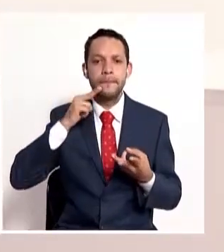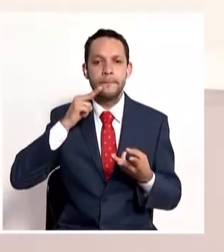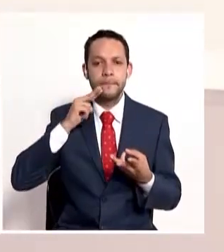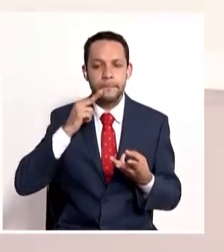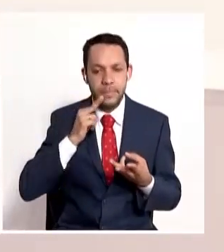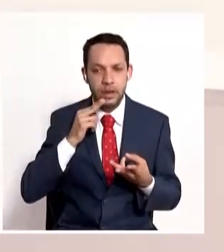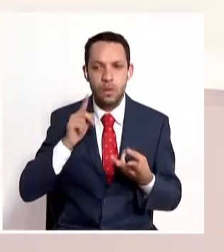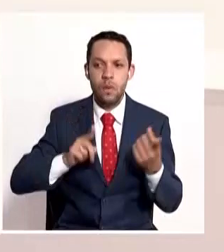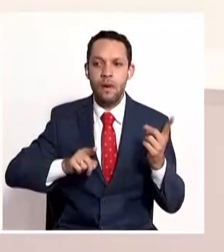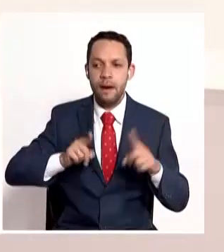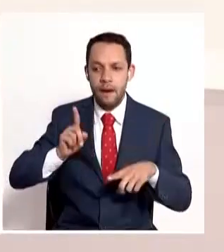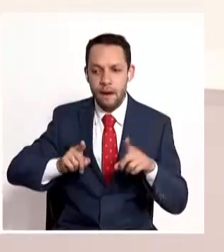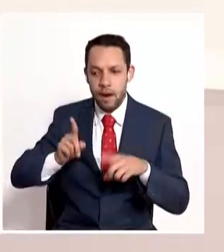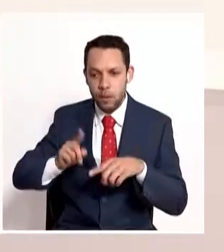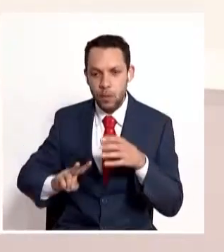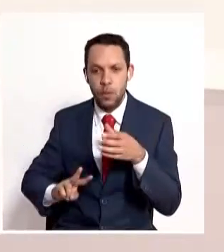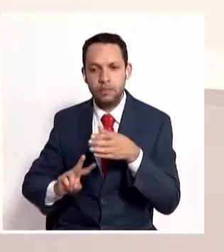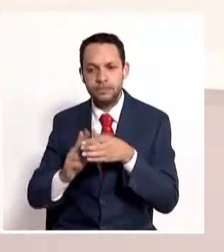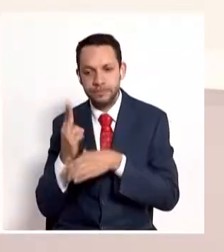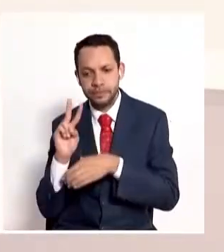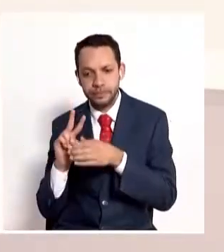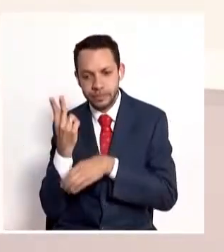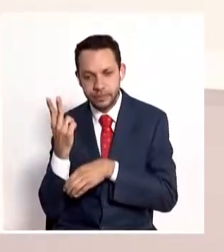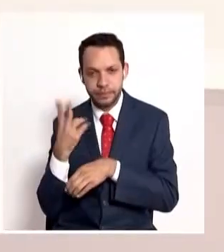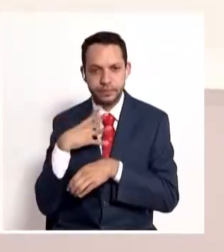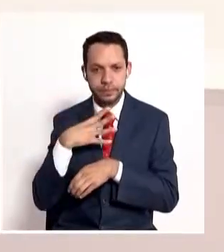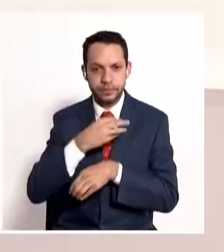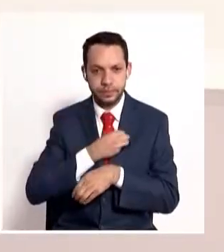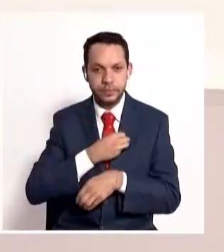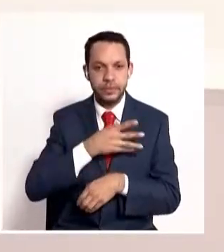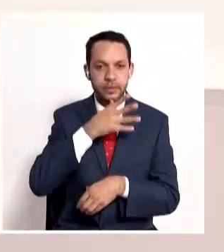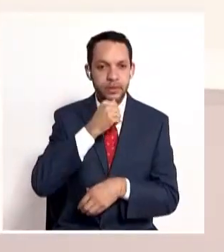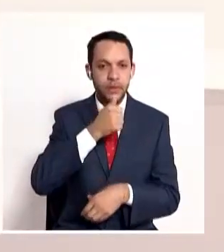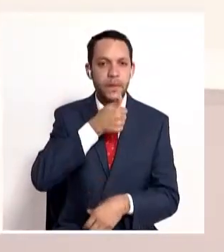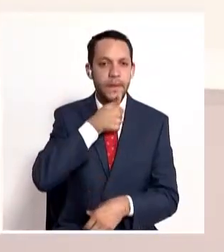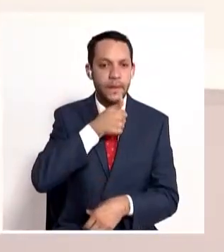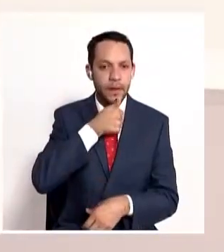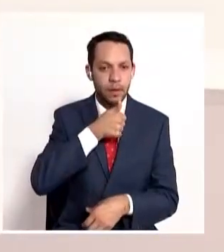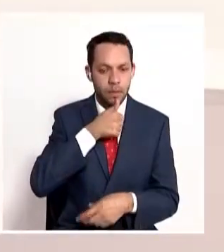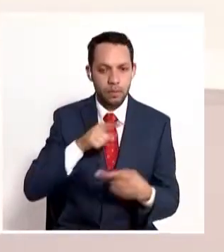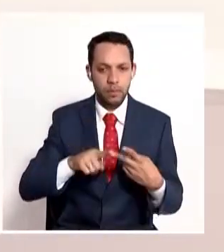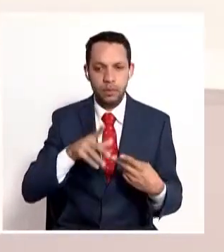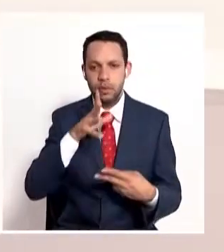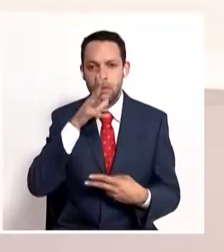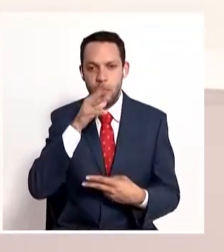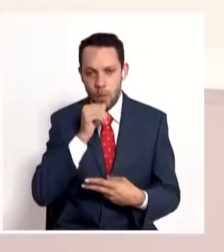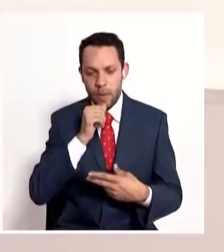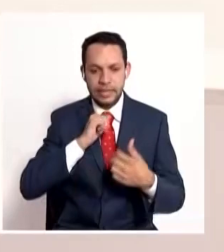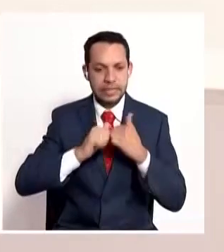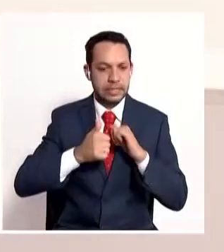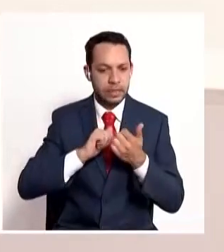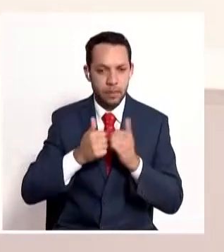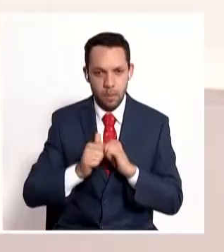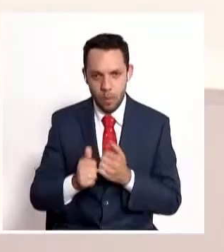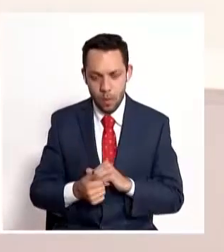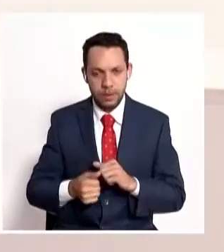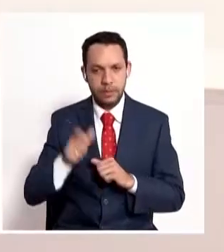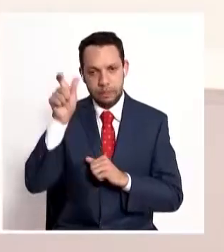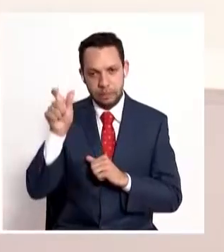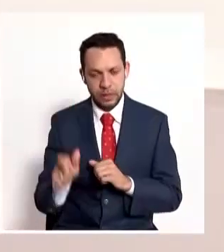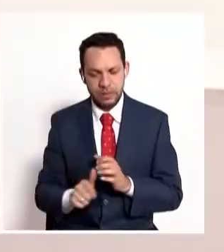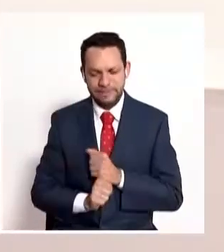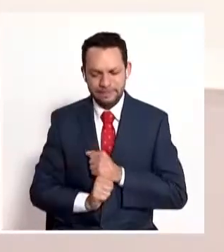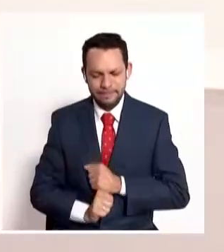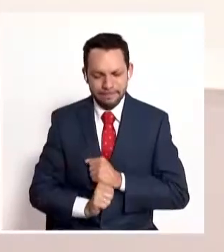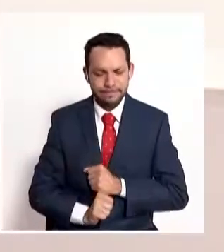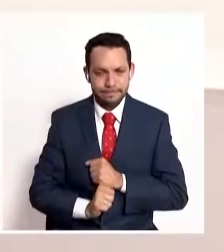leguminosas cuando la persona no tiene buen ingesta de agua no hace ejercicio cuando la persona está estreñida cuando la